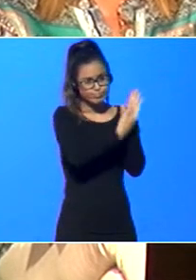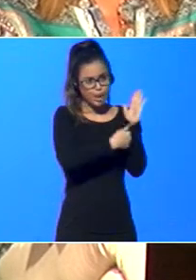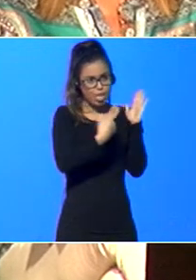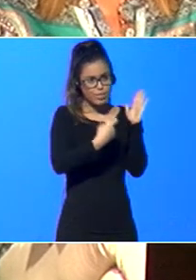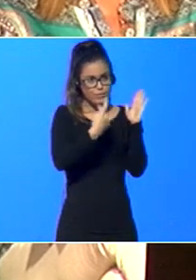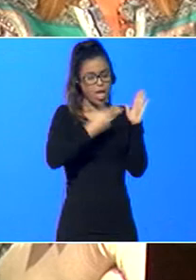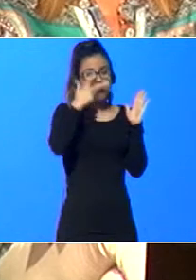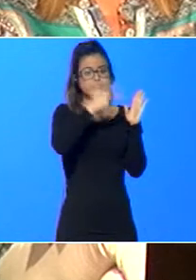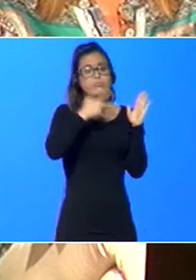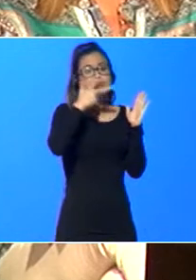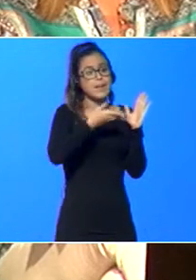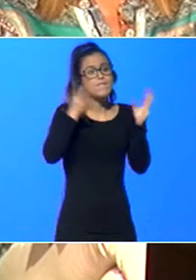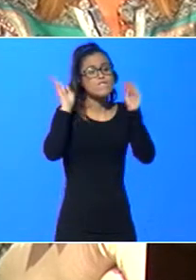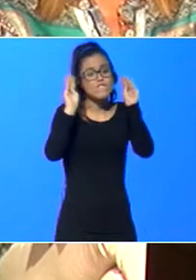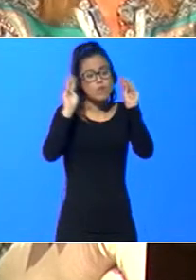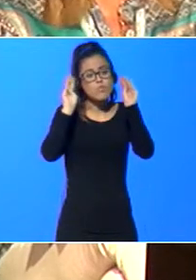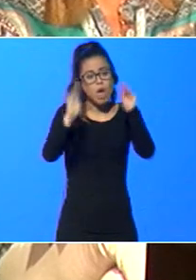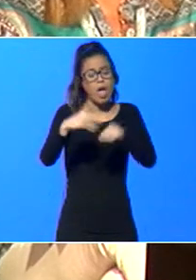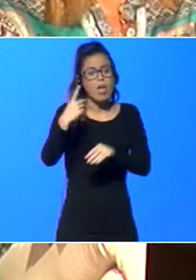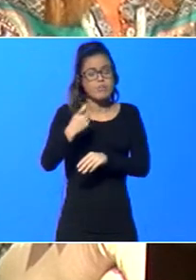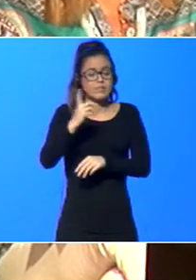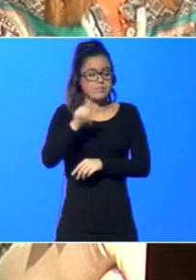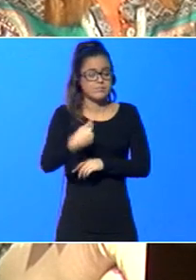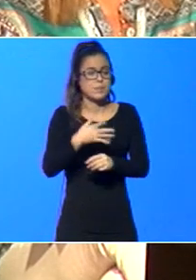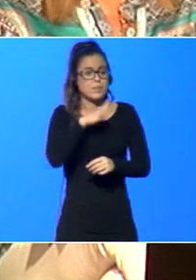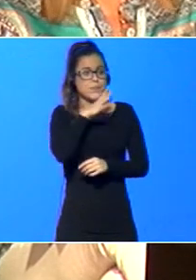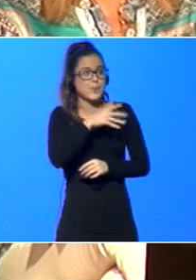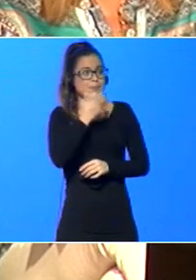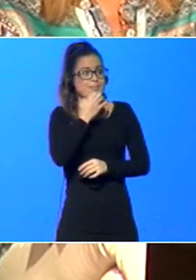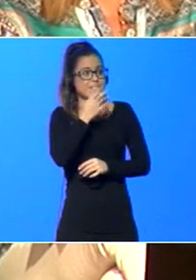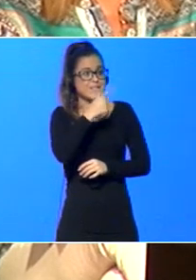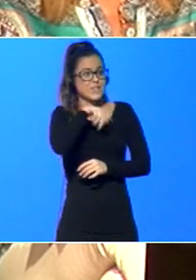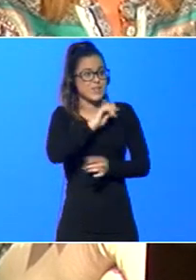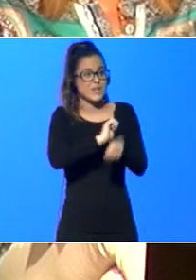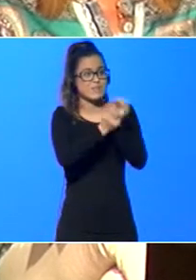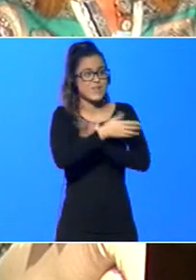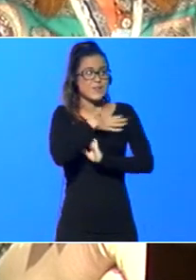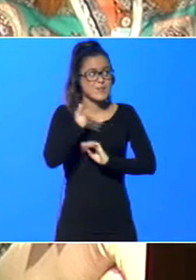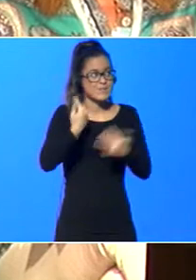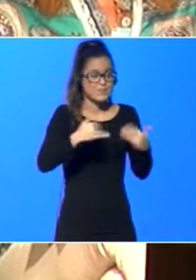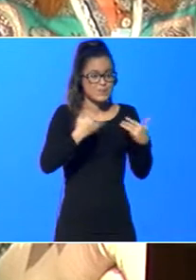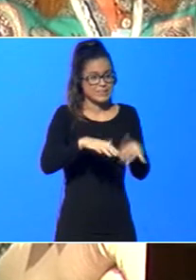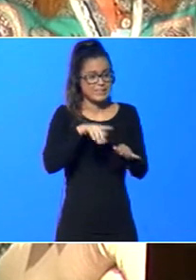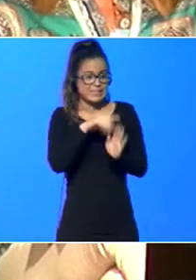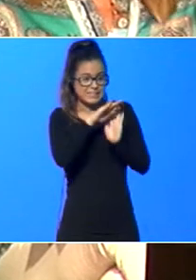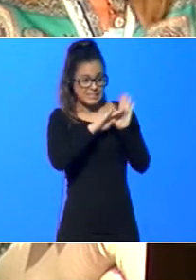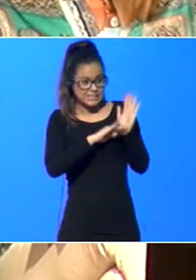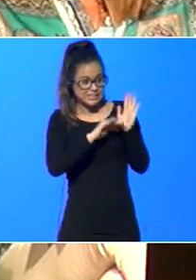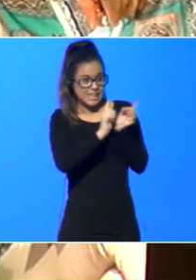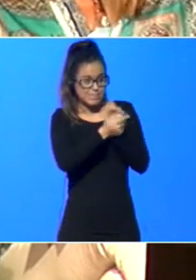formatzen. Igual eraldaketa bestelan oso zaila izango da. hori da nire ekarpentsua.